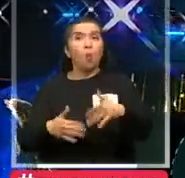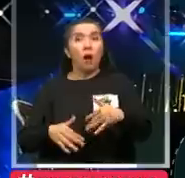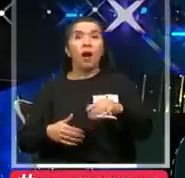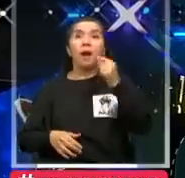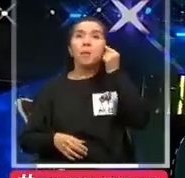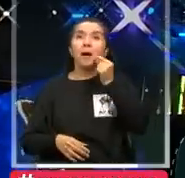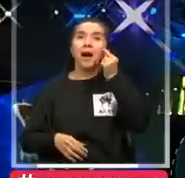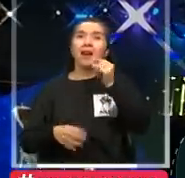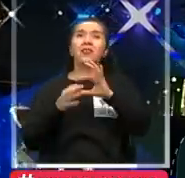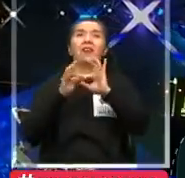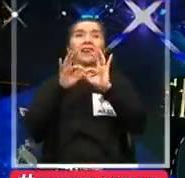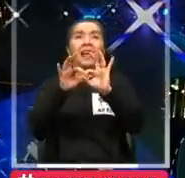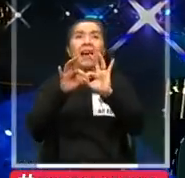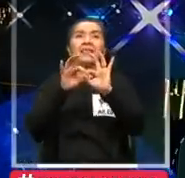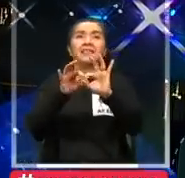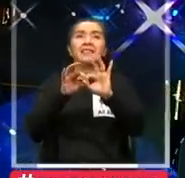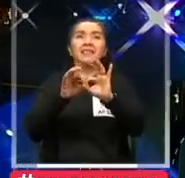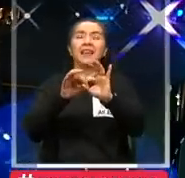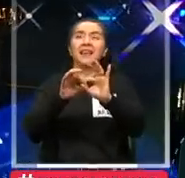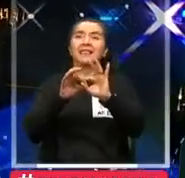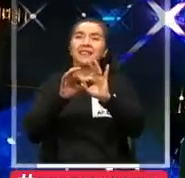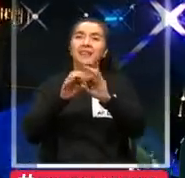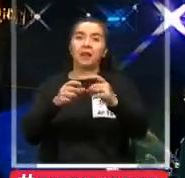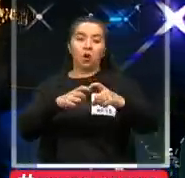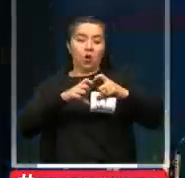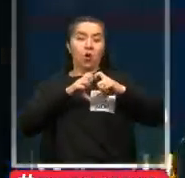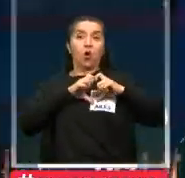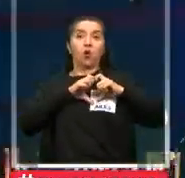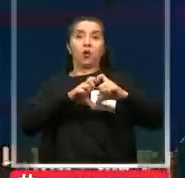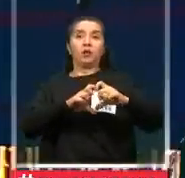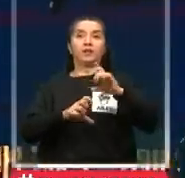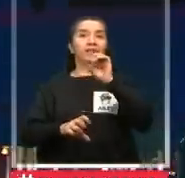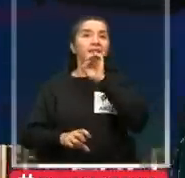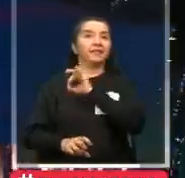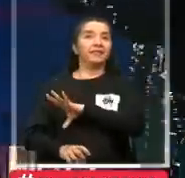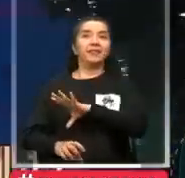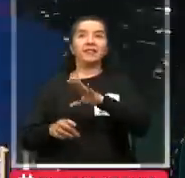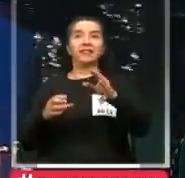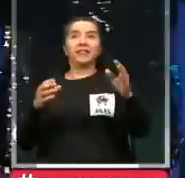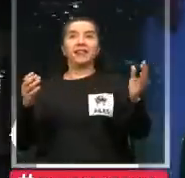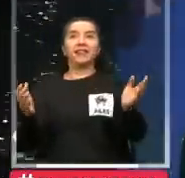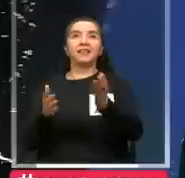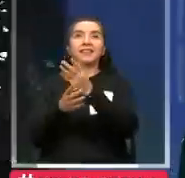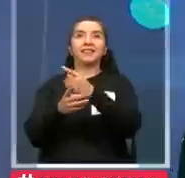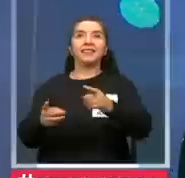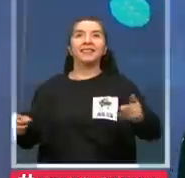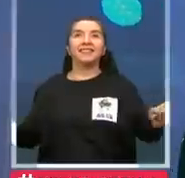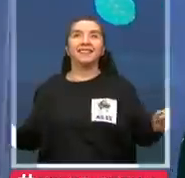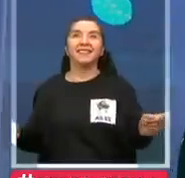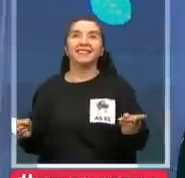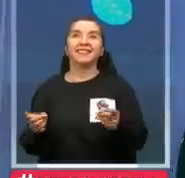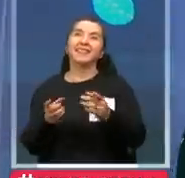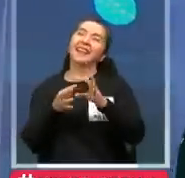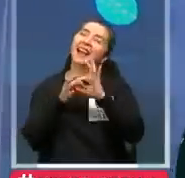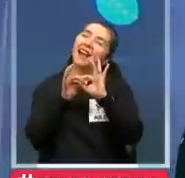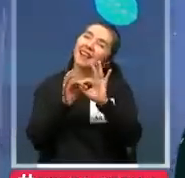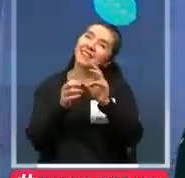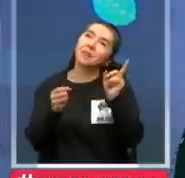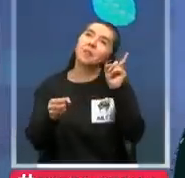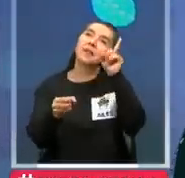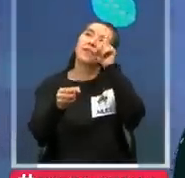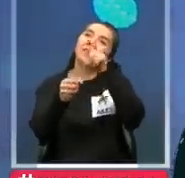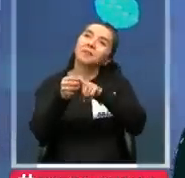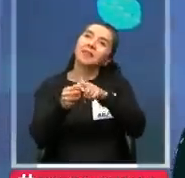Marito, gracias! Oye, les traigo el corazón de Chile. Muchas gracias una vez más por haber participado en la Teletón.